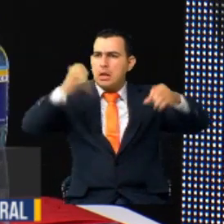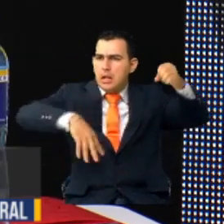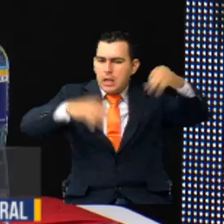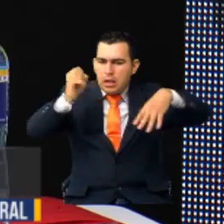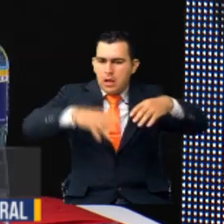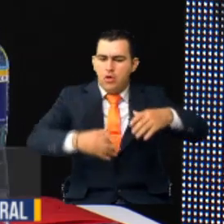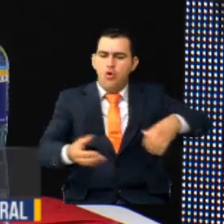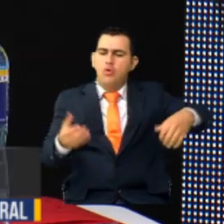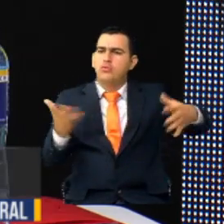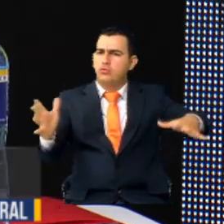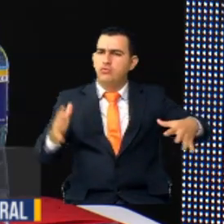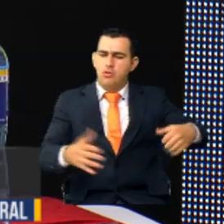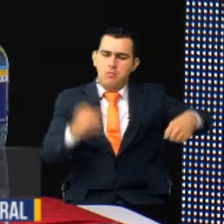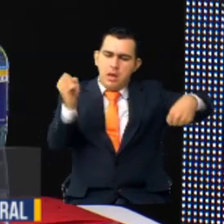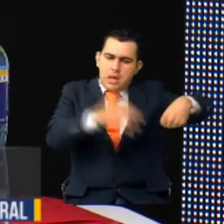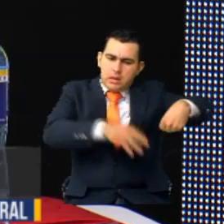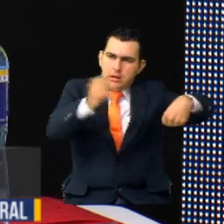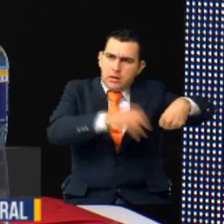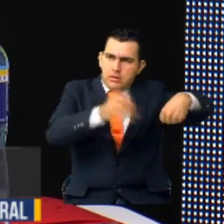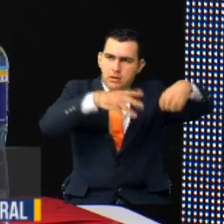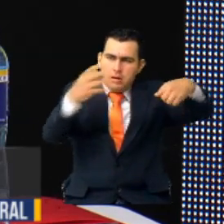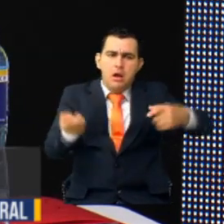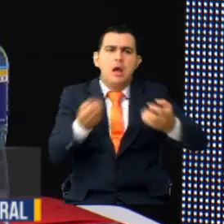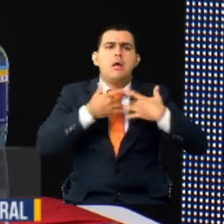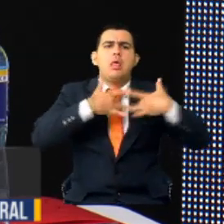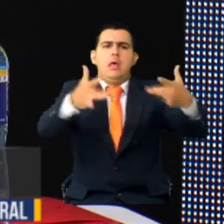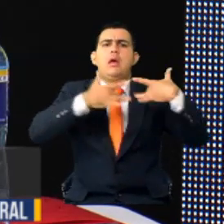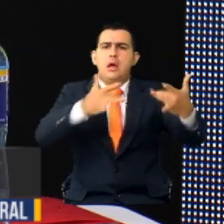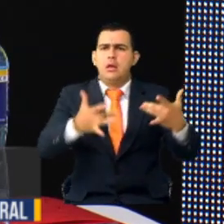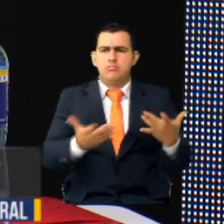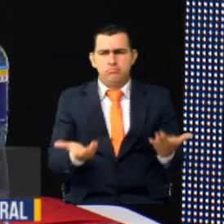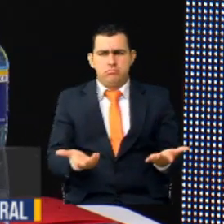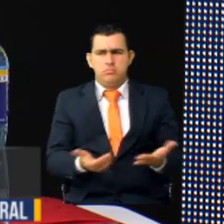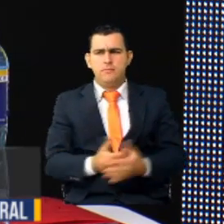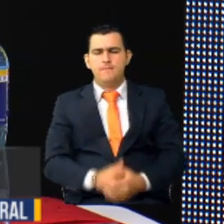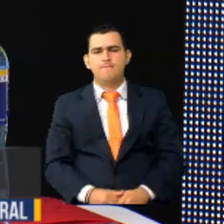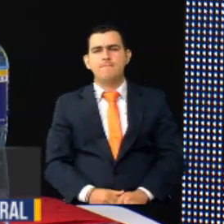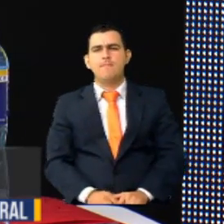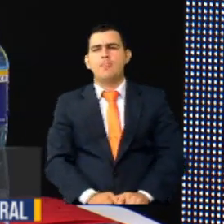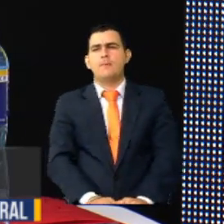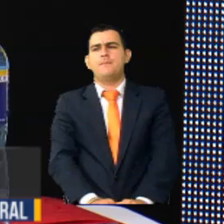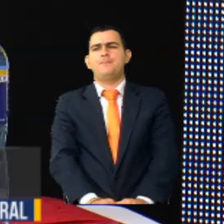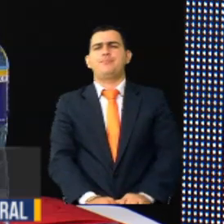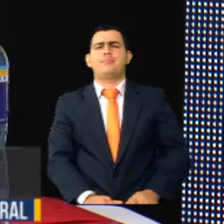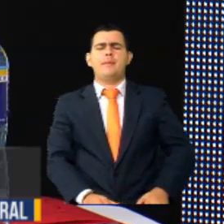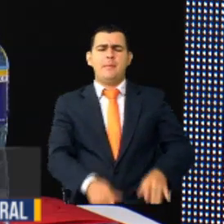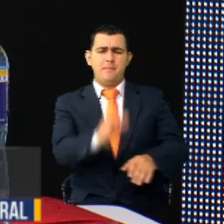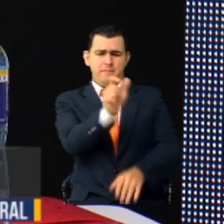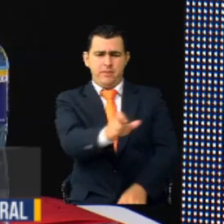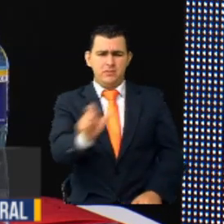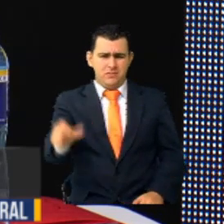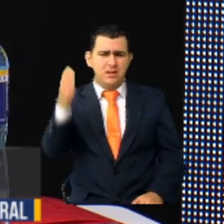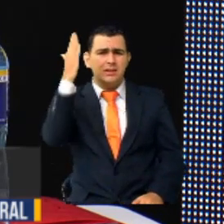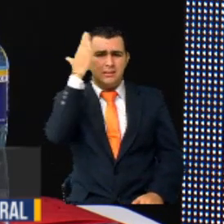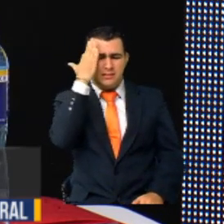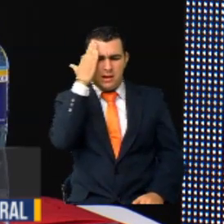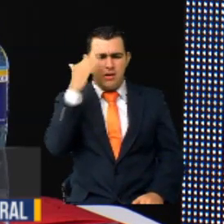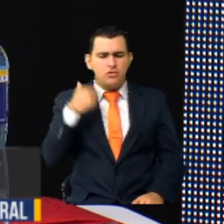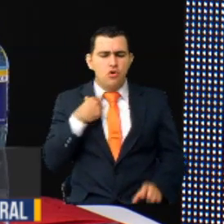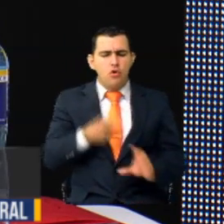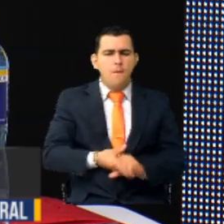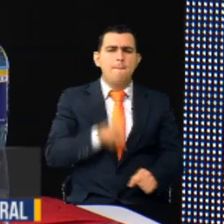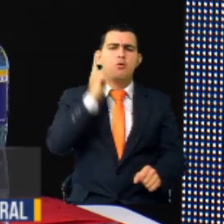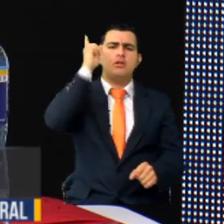andamos en esa posición. La gente sabe cuál es la manera de hacer política de Darío Echeverri. Esta